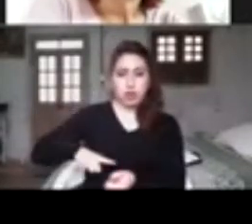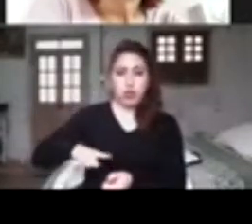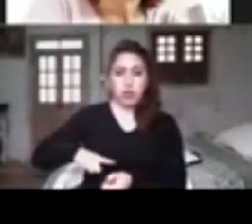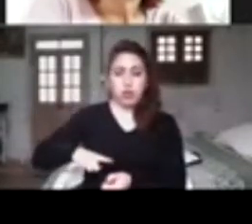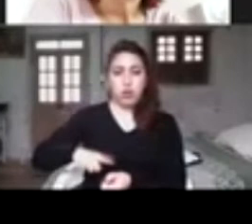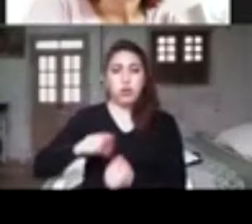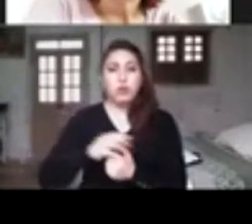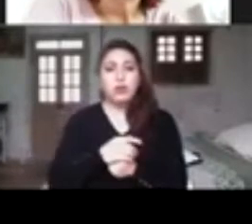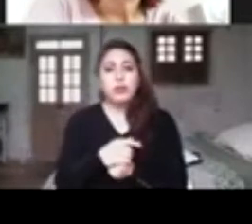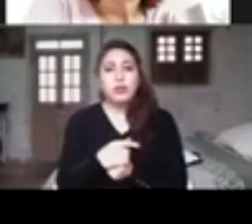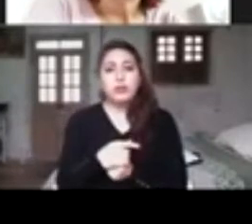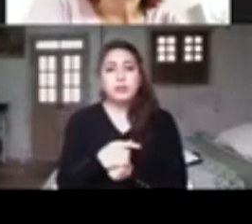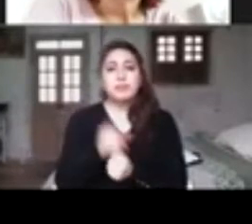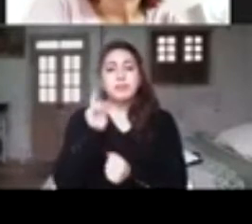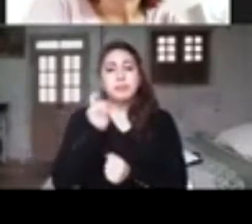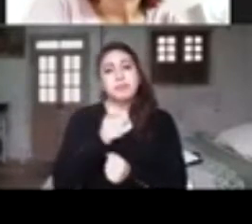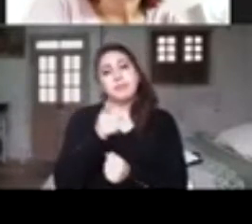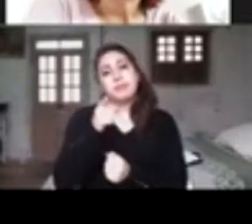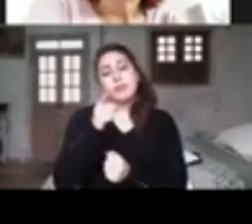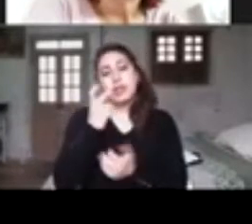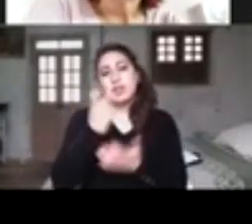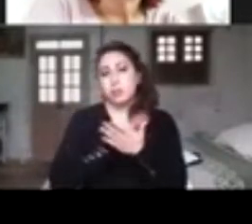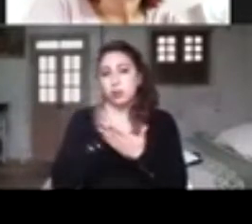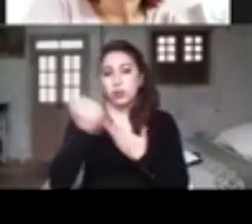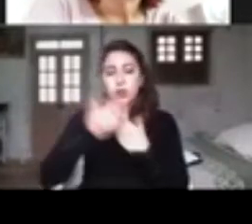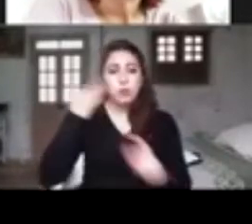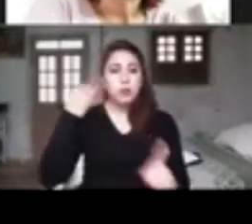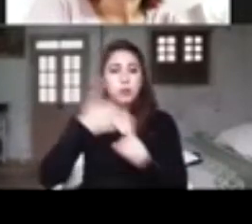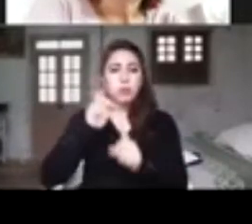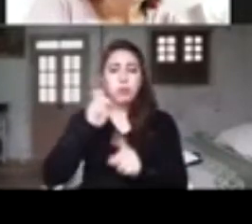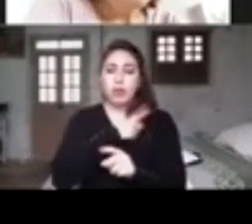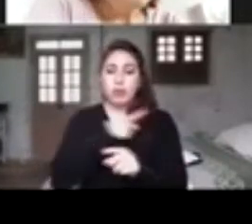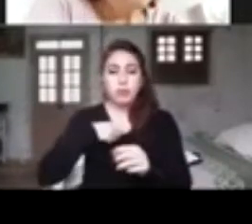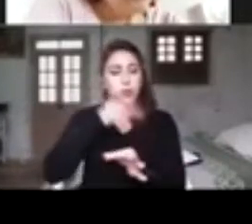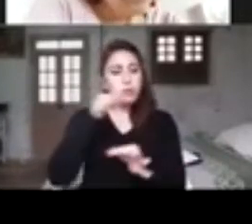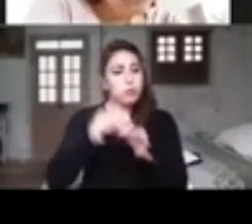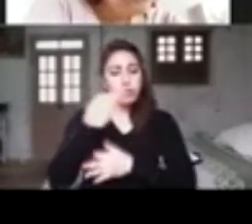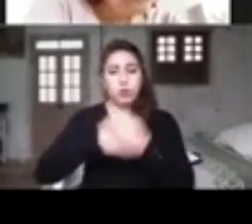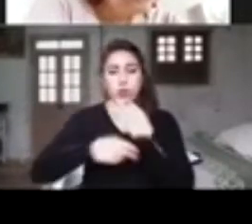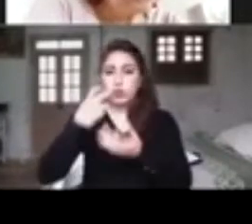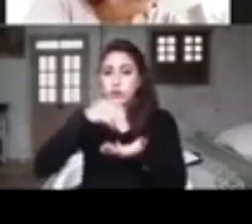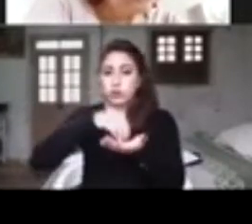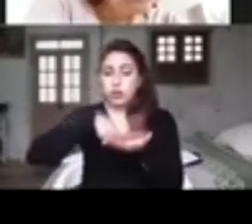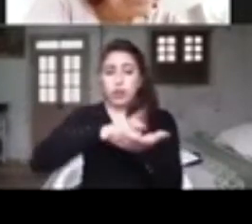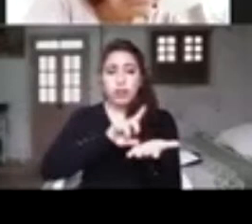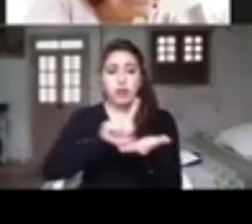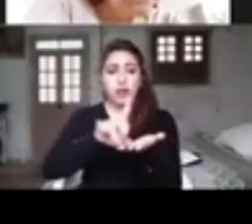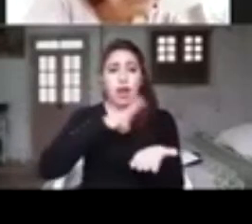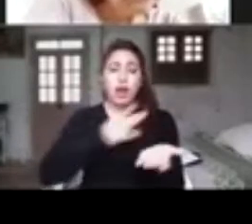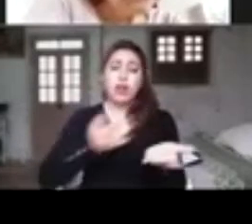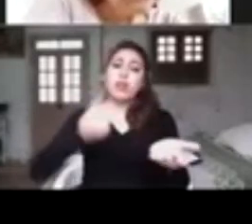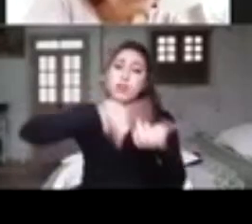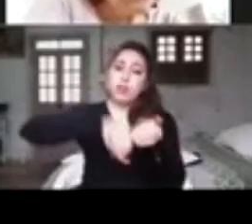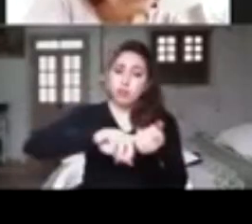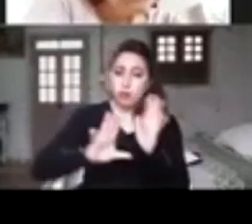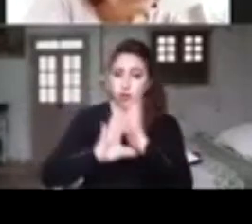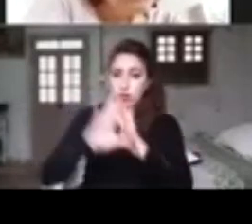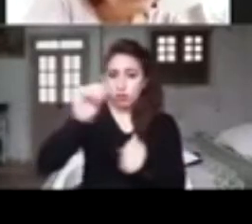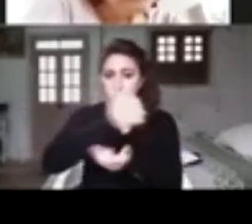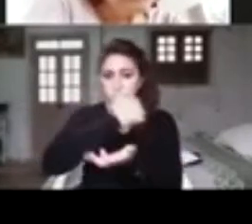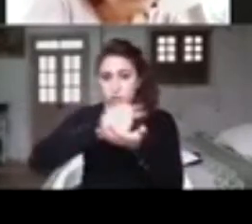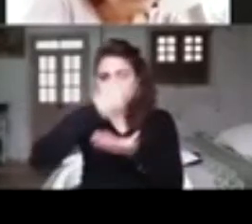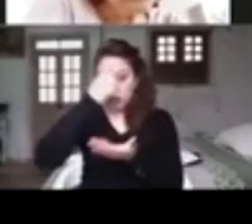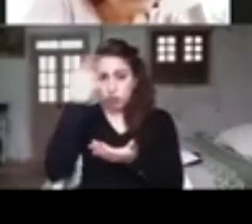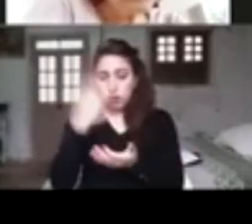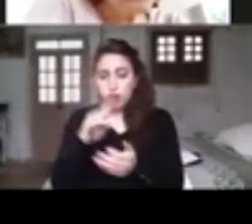los derechos que están establecidos en nuestra Constitución de la ciudad, el derecho de acceso a la información, el derecho a